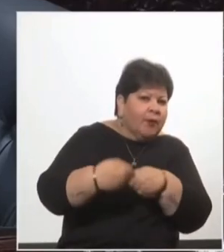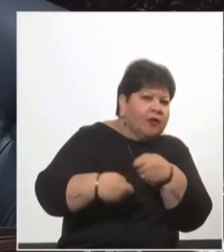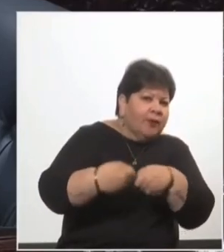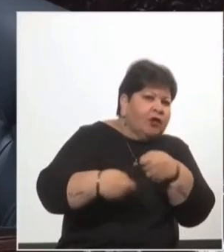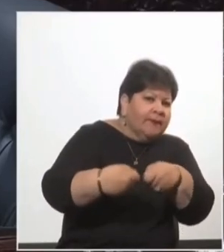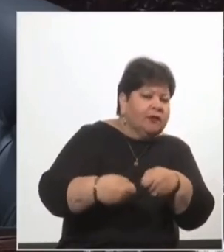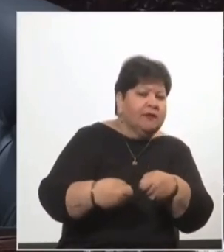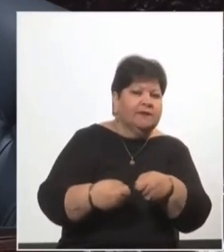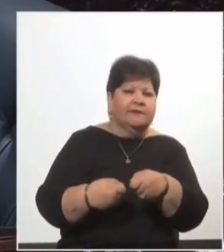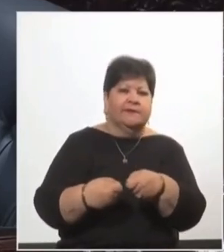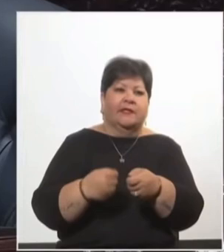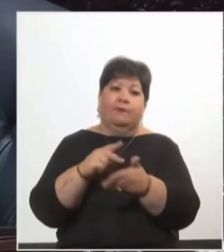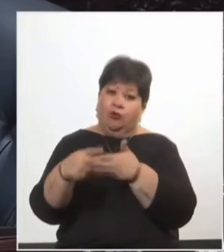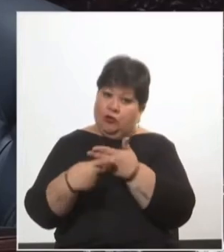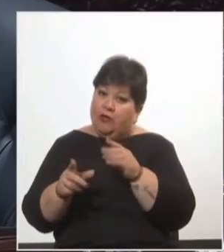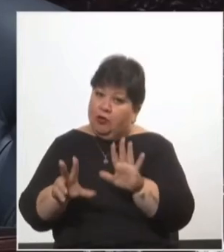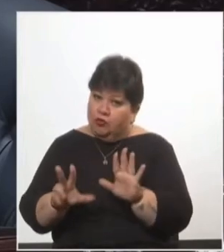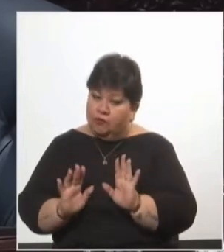proyecto eran 8, señor.